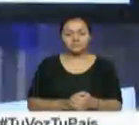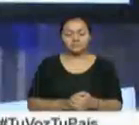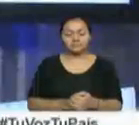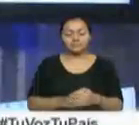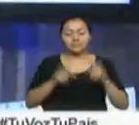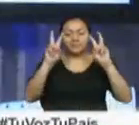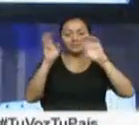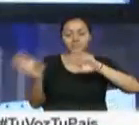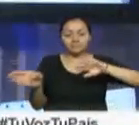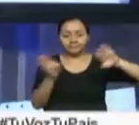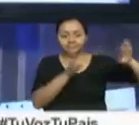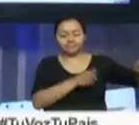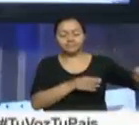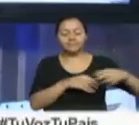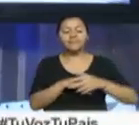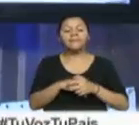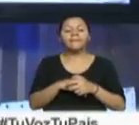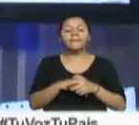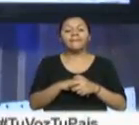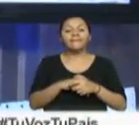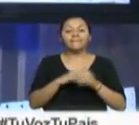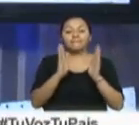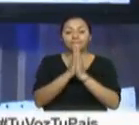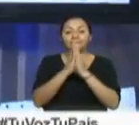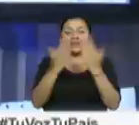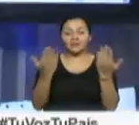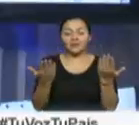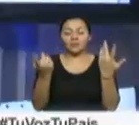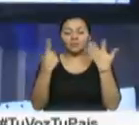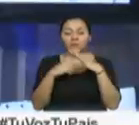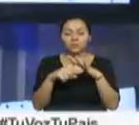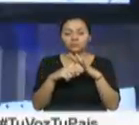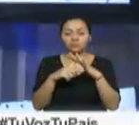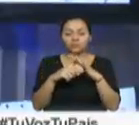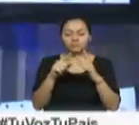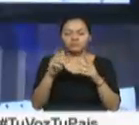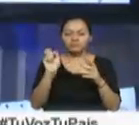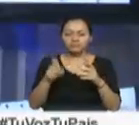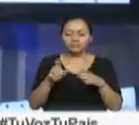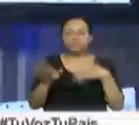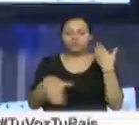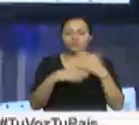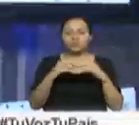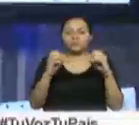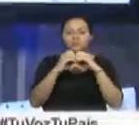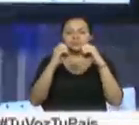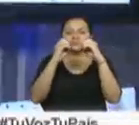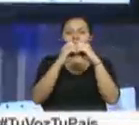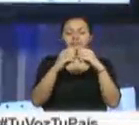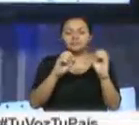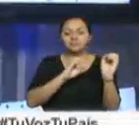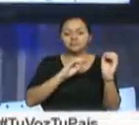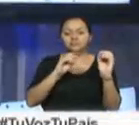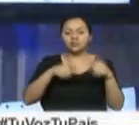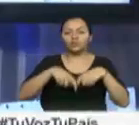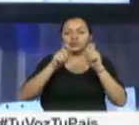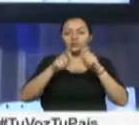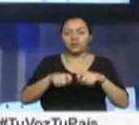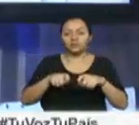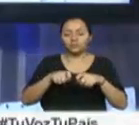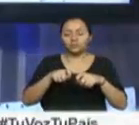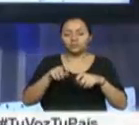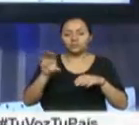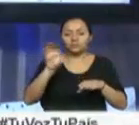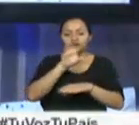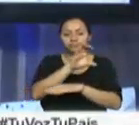Cambiamos de tema para contarles que los catálogos inclusivos son una herramienta que ha permitido la adjudicación de contratos de varios